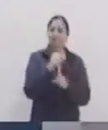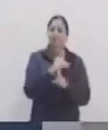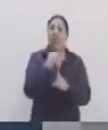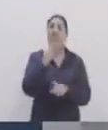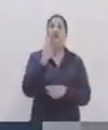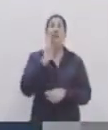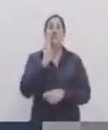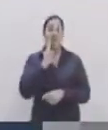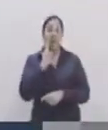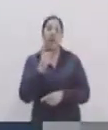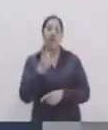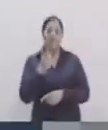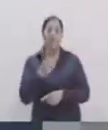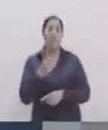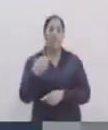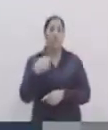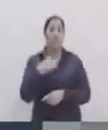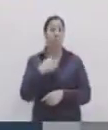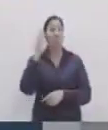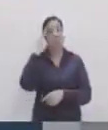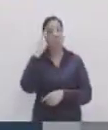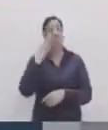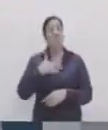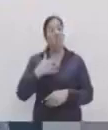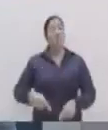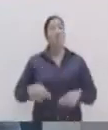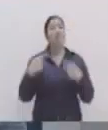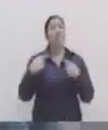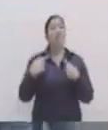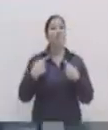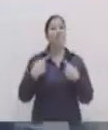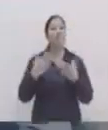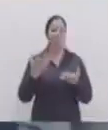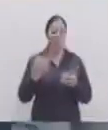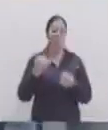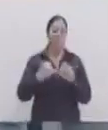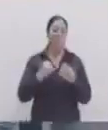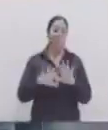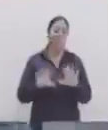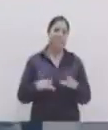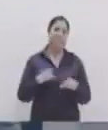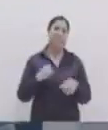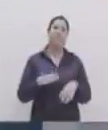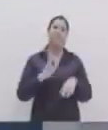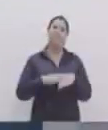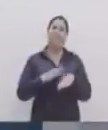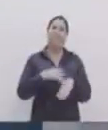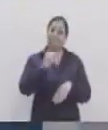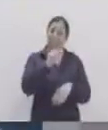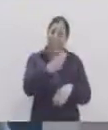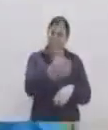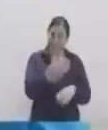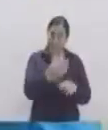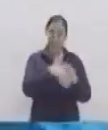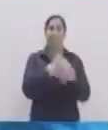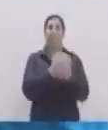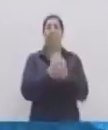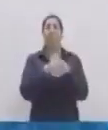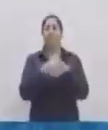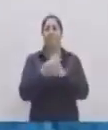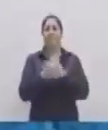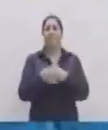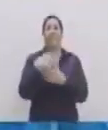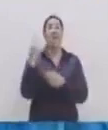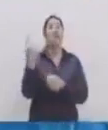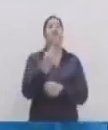diferencia en cualquier ámbito de nuestras vidas, ¿verdad? Ya para finalizar, yo le invito por favor,